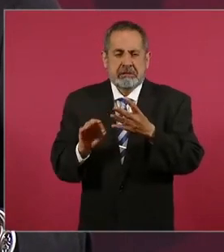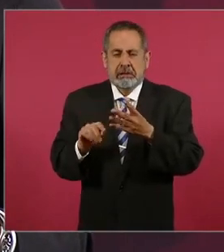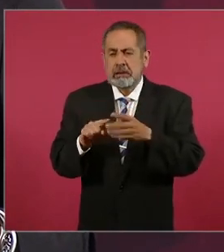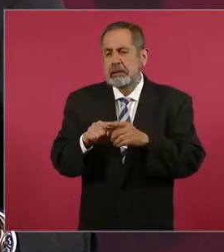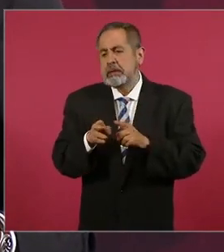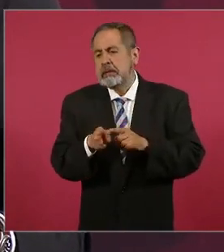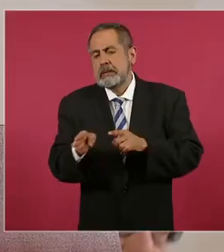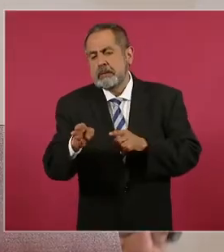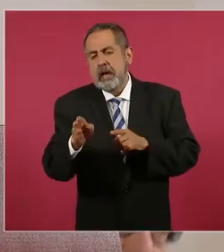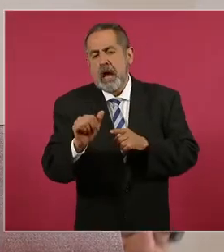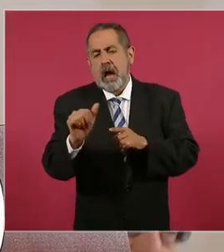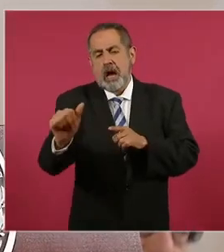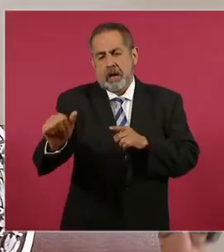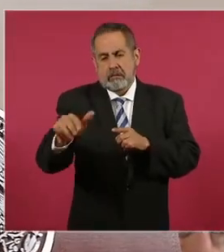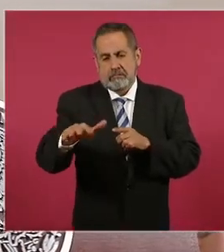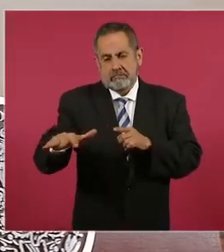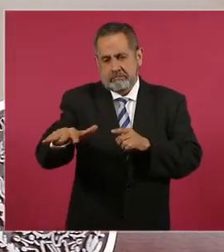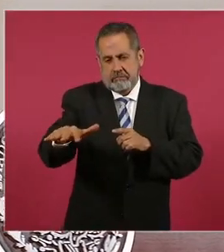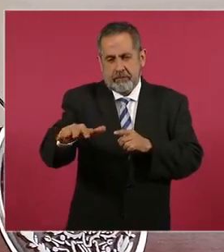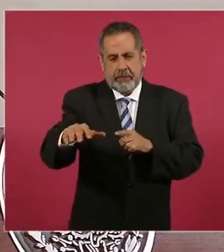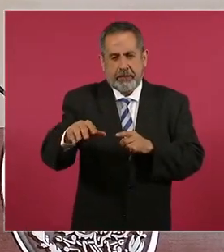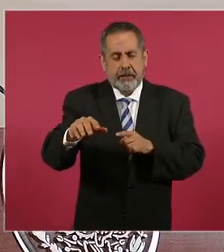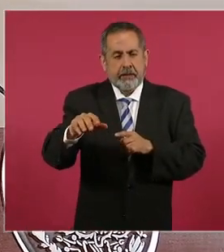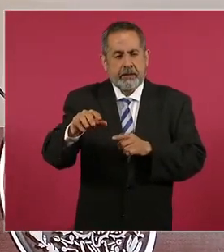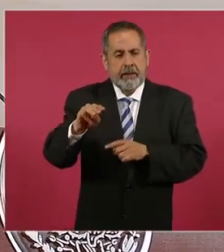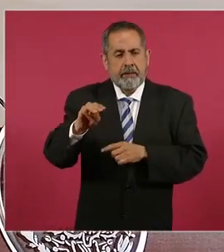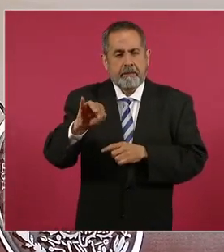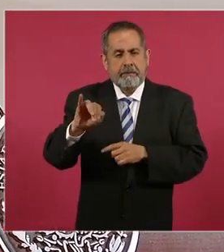Hacia la Mixteca,